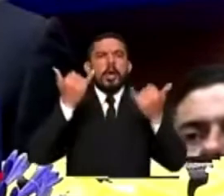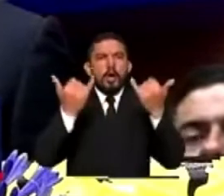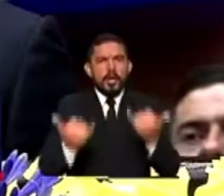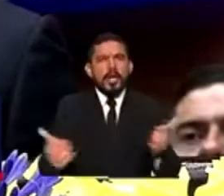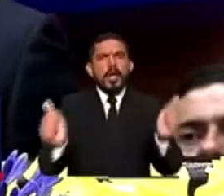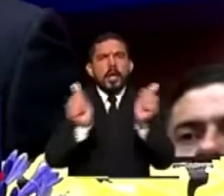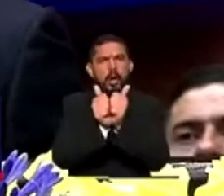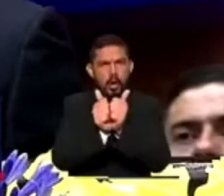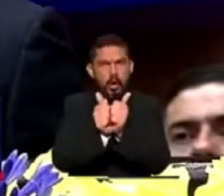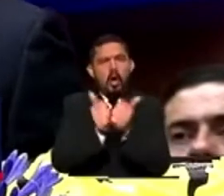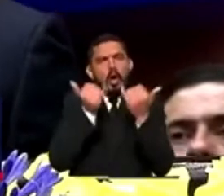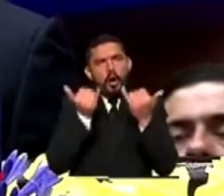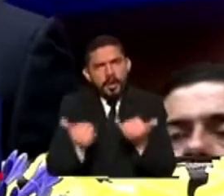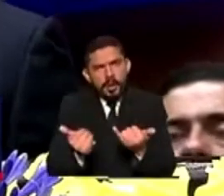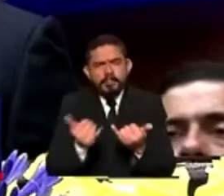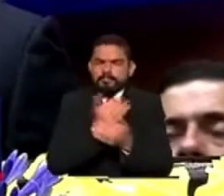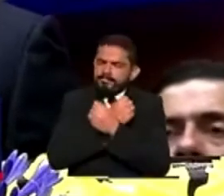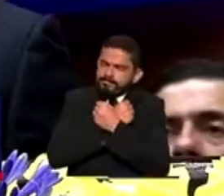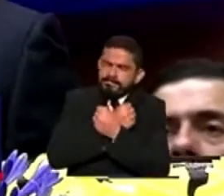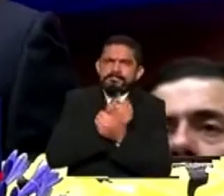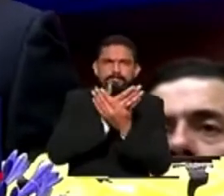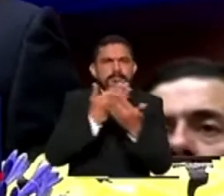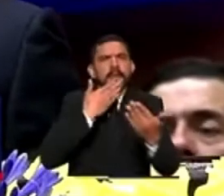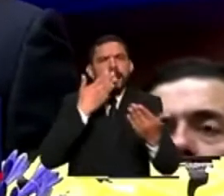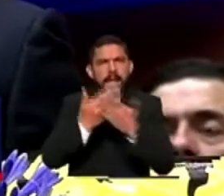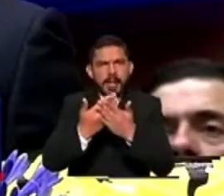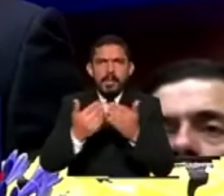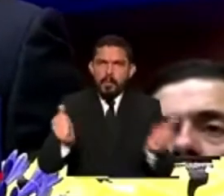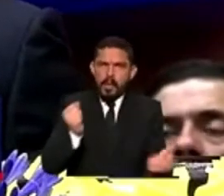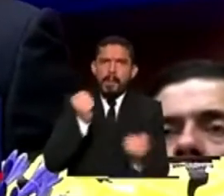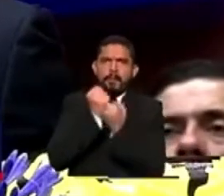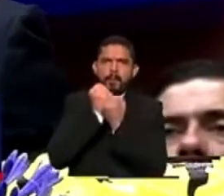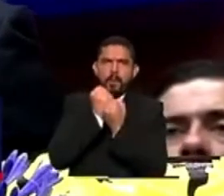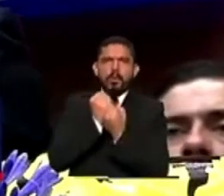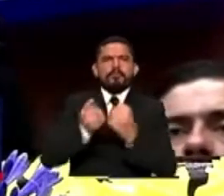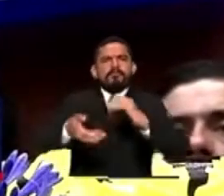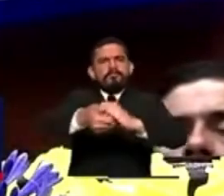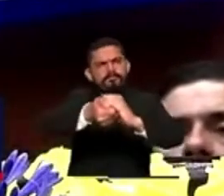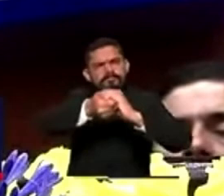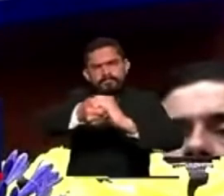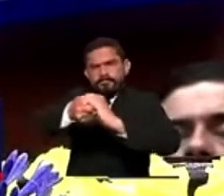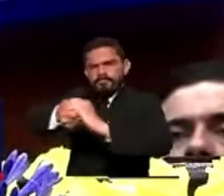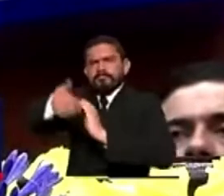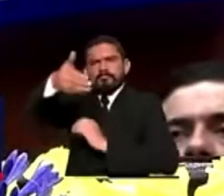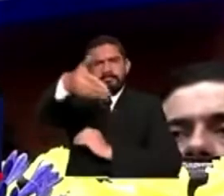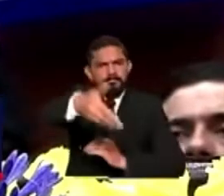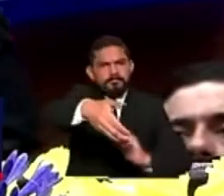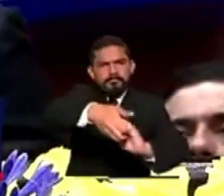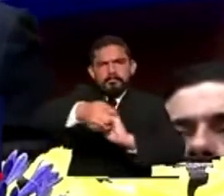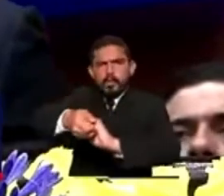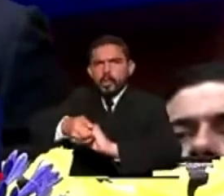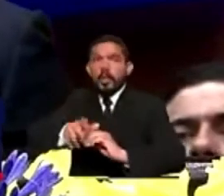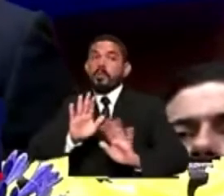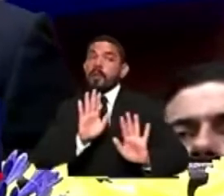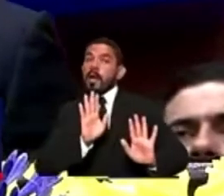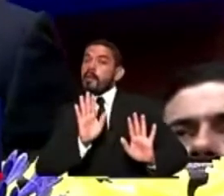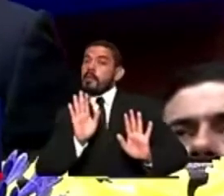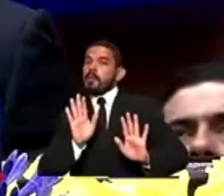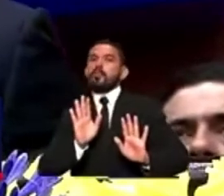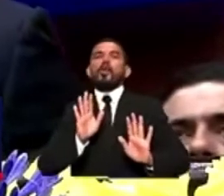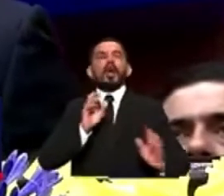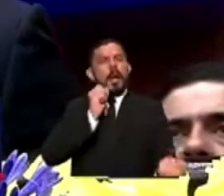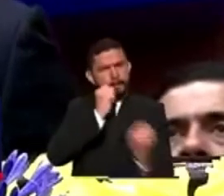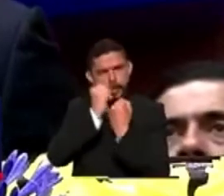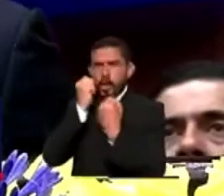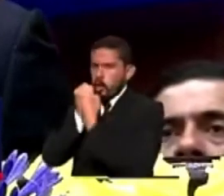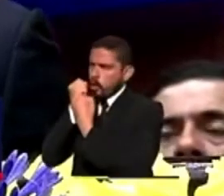este momento tan particular de nuestra historia. Les extendemos nuestra mano amiga, sin condiciones, pero les pediremos su